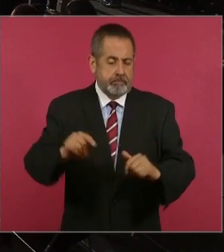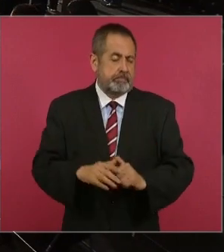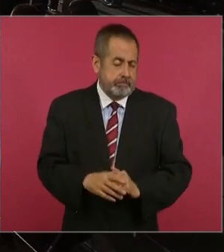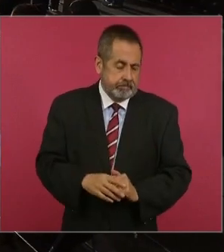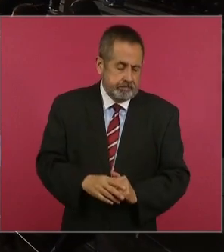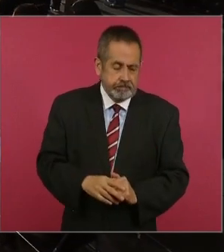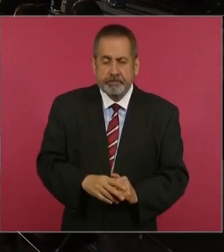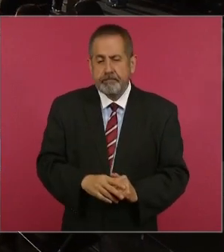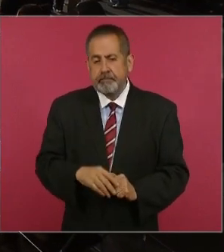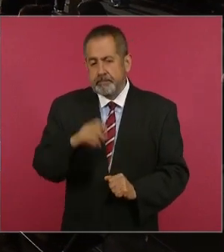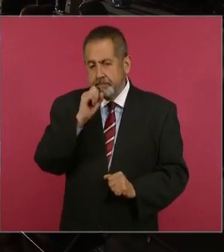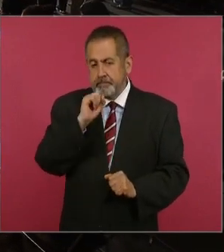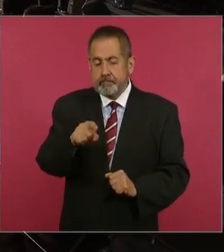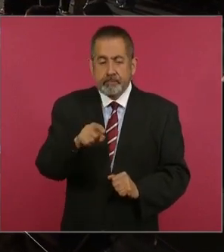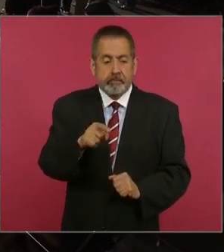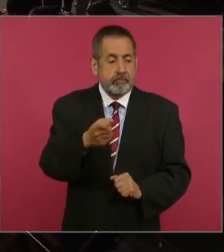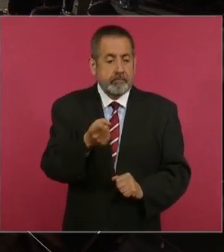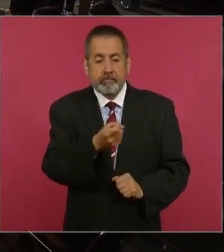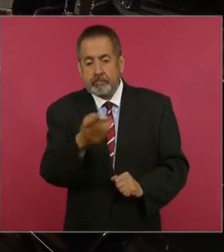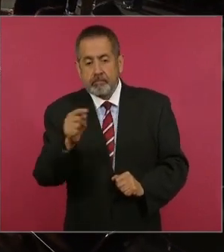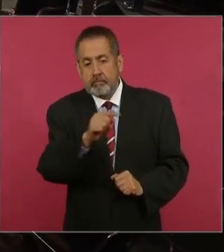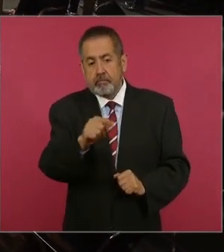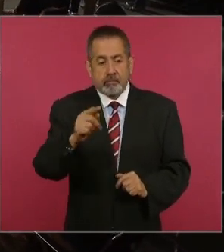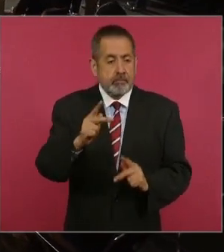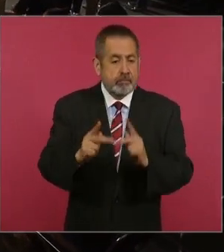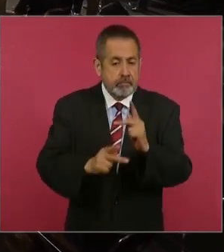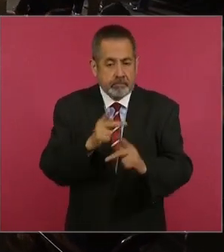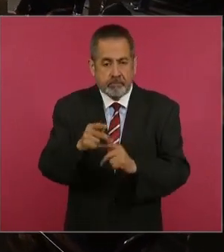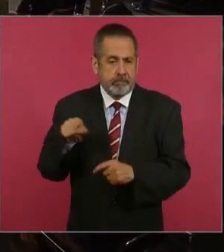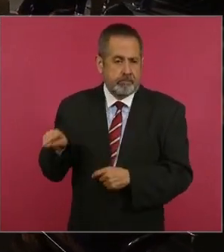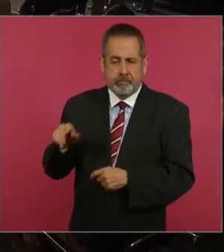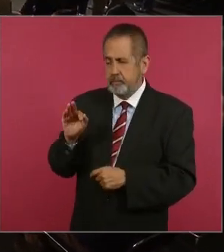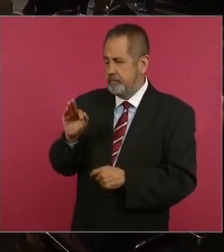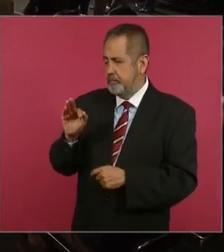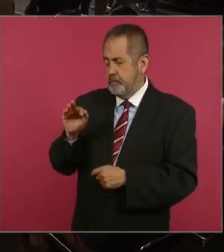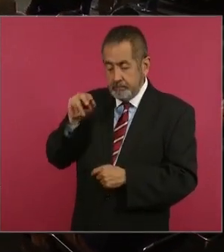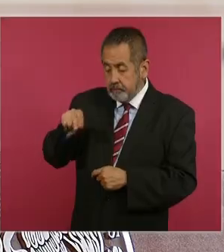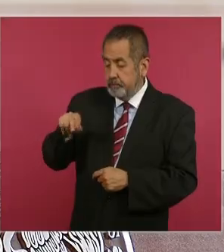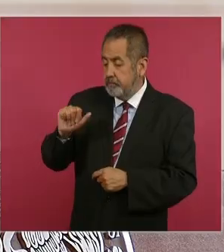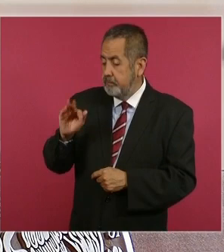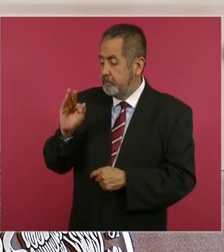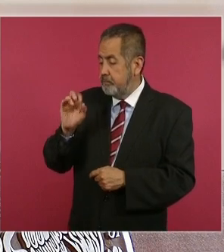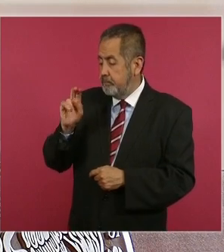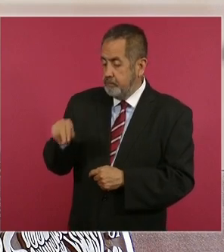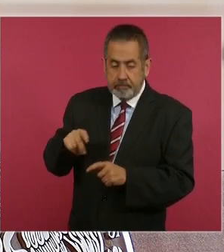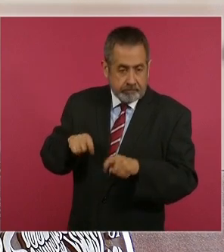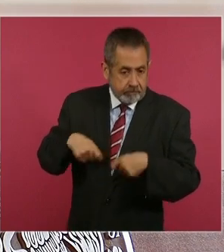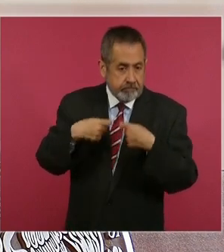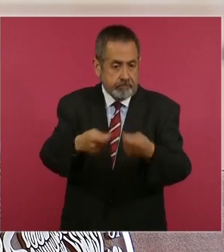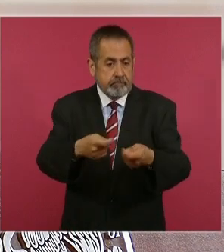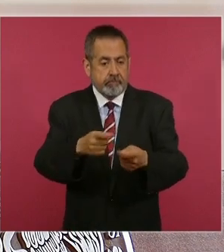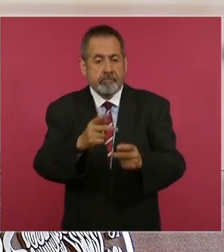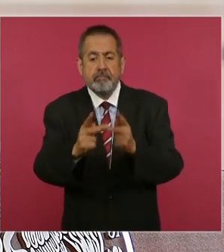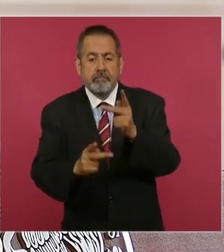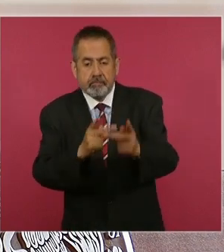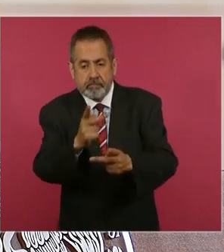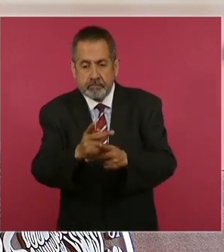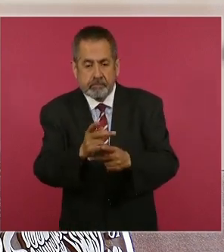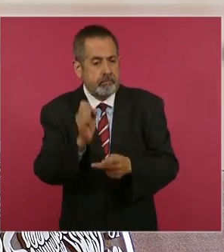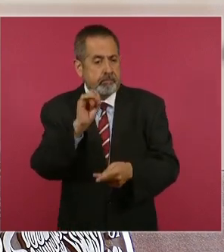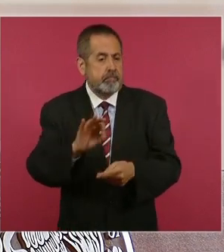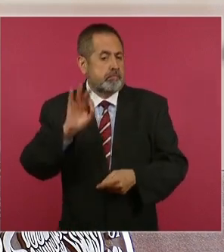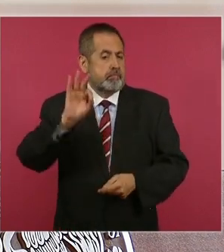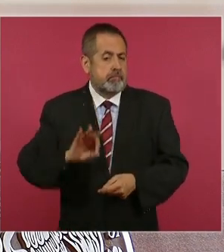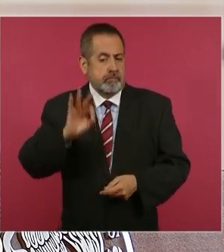otorgamiento de créditos por nacional financiera sin intereses para